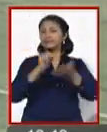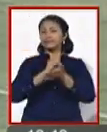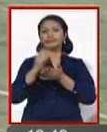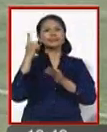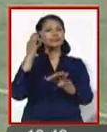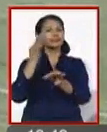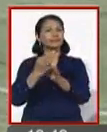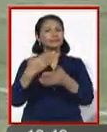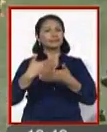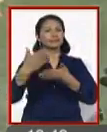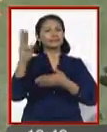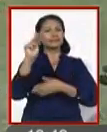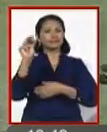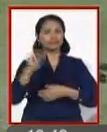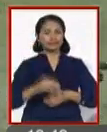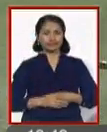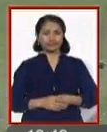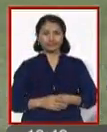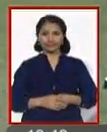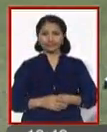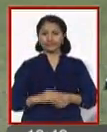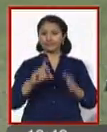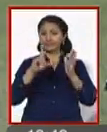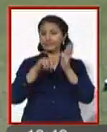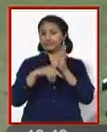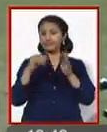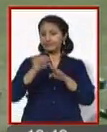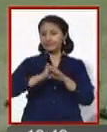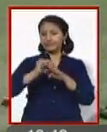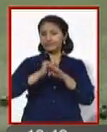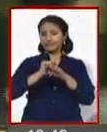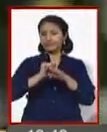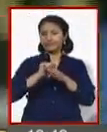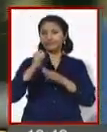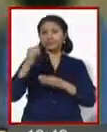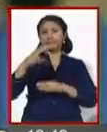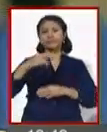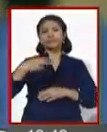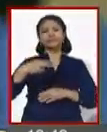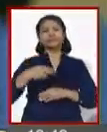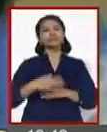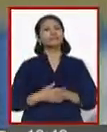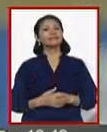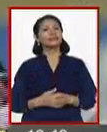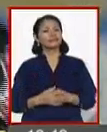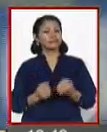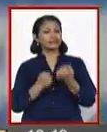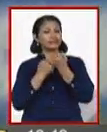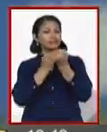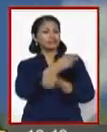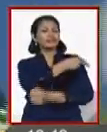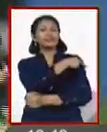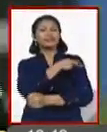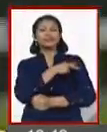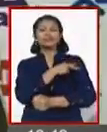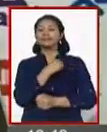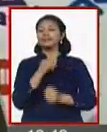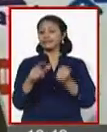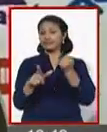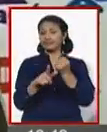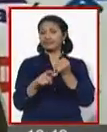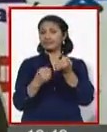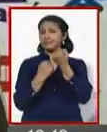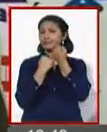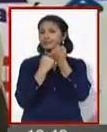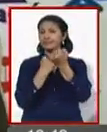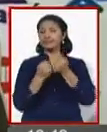Fe este martes en Bogotá. Lo primero y antes del entrenamiento, en Achumani, total respaldo a su capitán. Él es un gran líder, así que